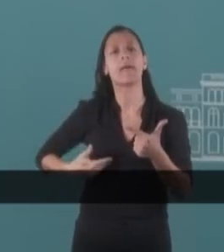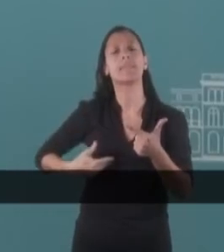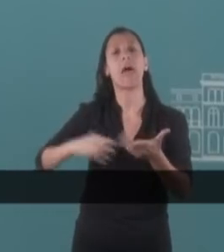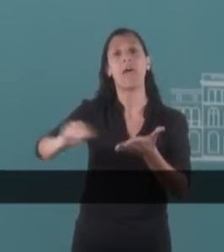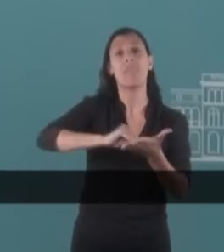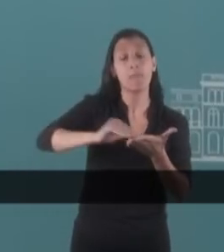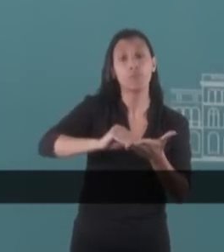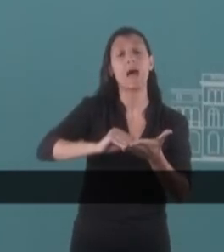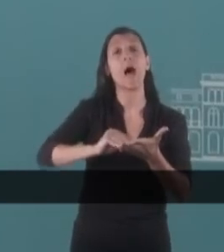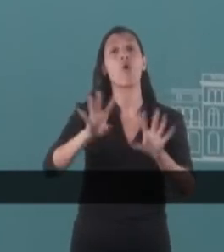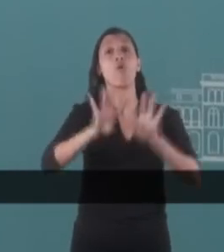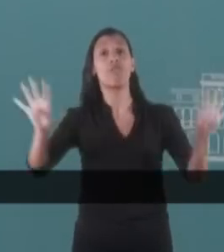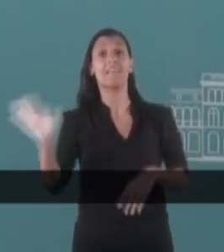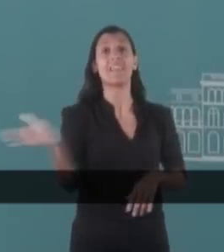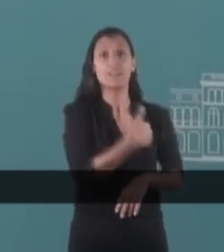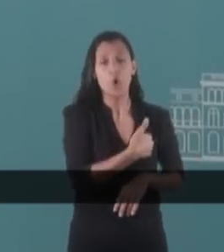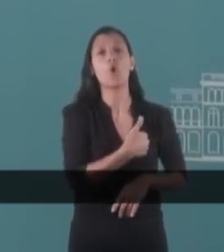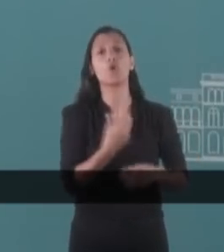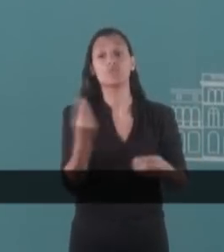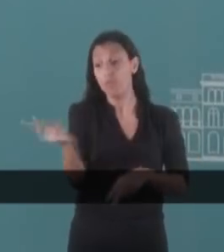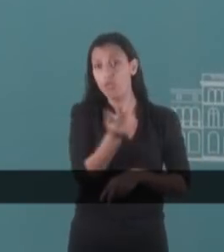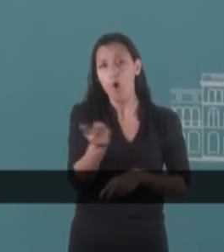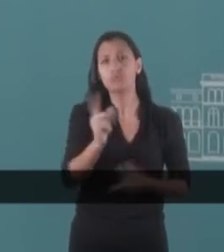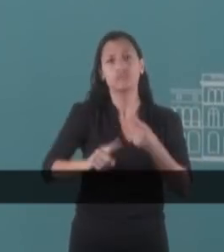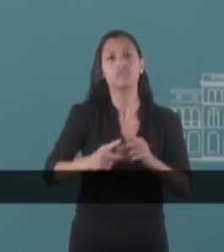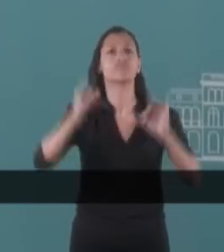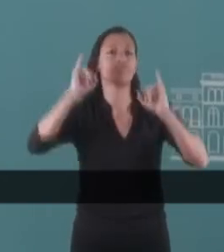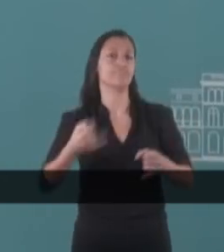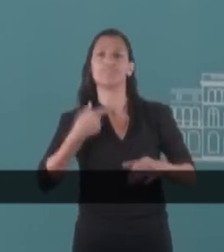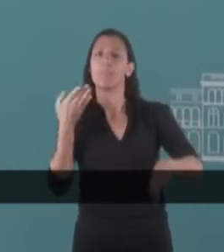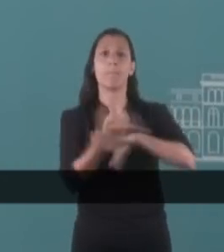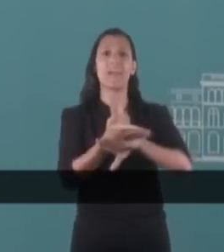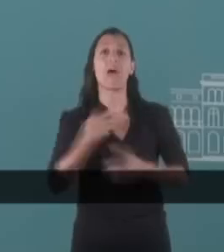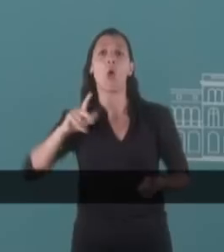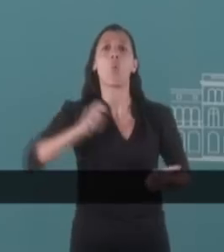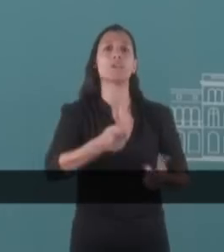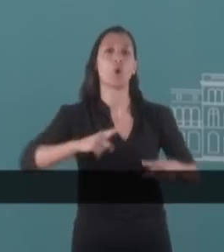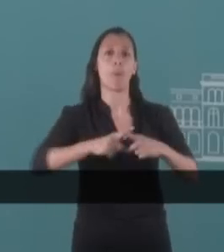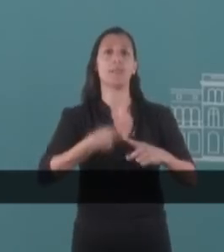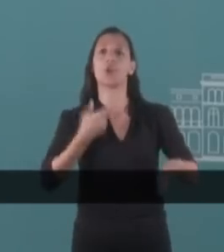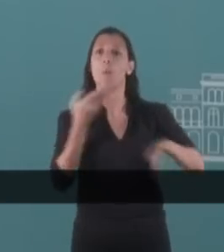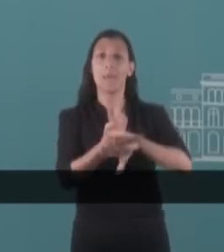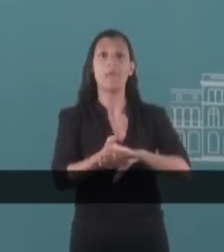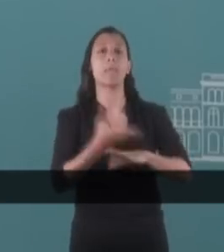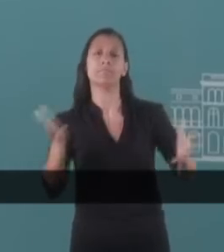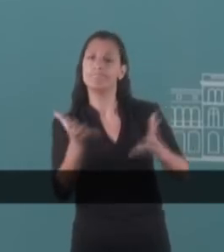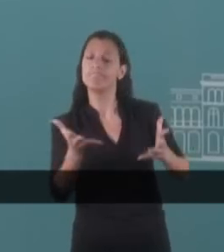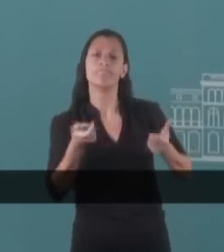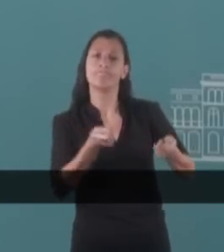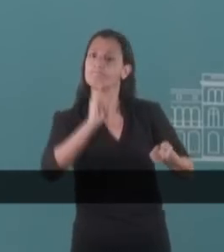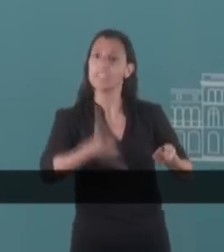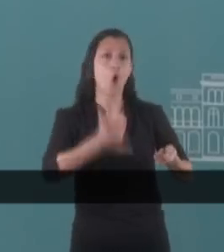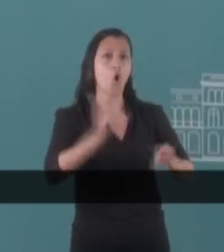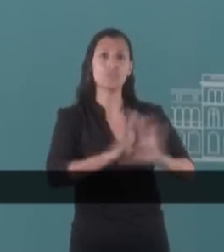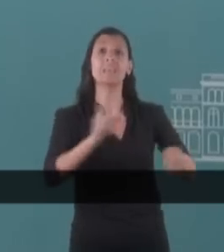Frente de Todos, Germán Martínez, para entregarles en mano el pedido de juicio político y para pedirles que lo impulsen y que